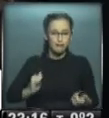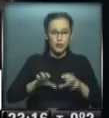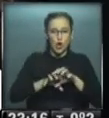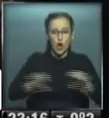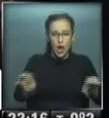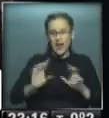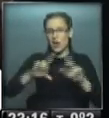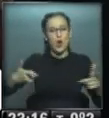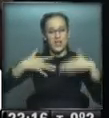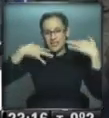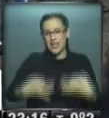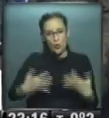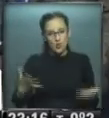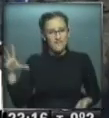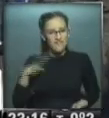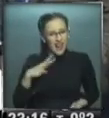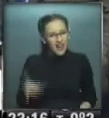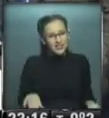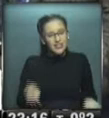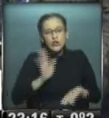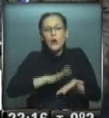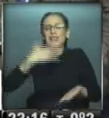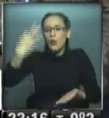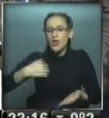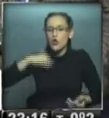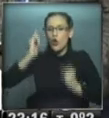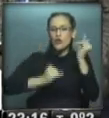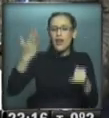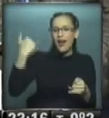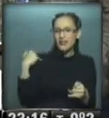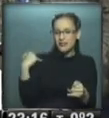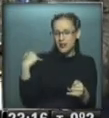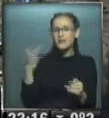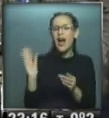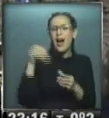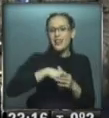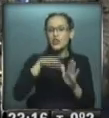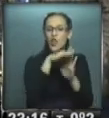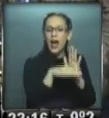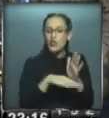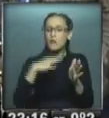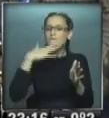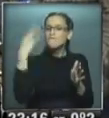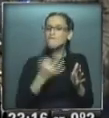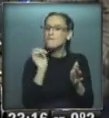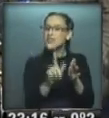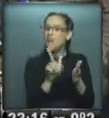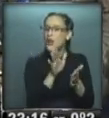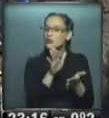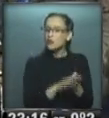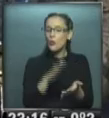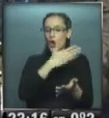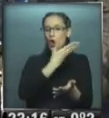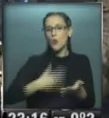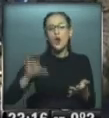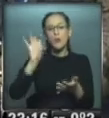seguridad. Porque los índices de seguridad que yo conté el otro día forman parte de datos estadísticos de la Procuración General del Gobierno